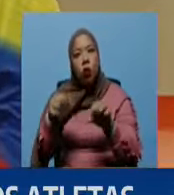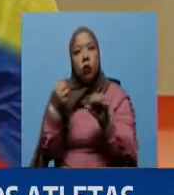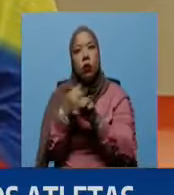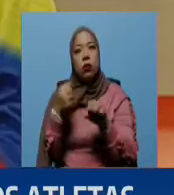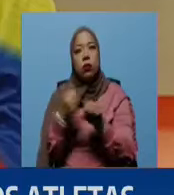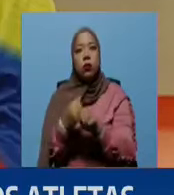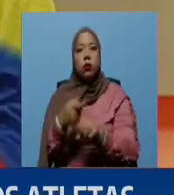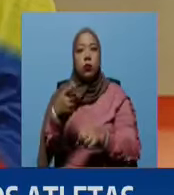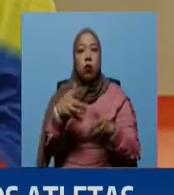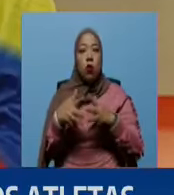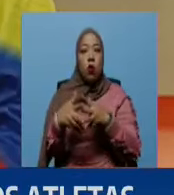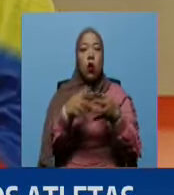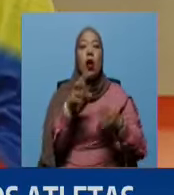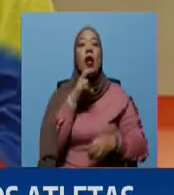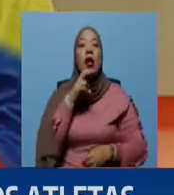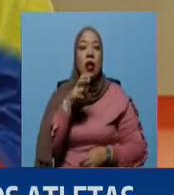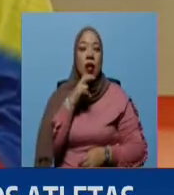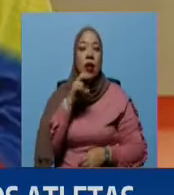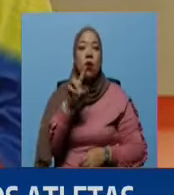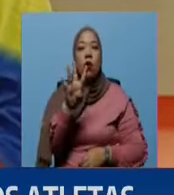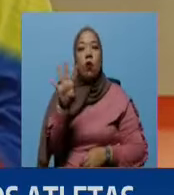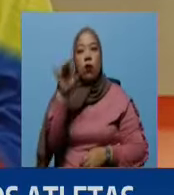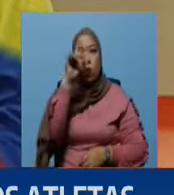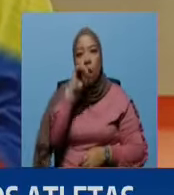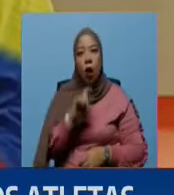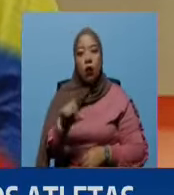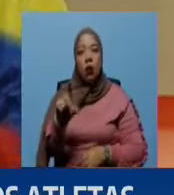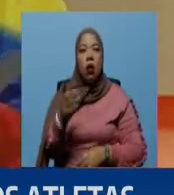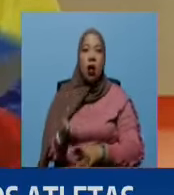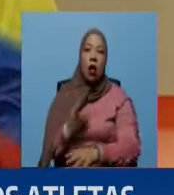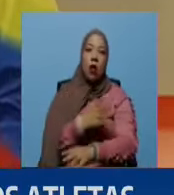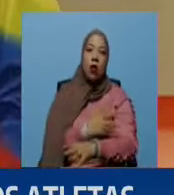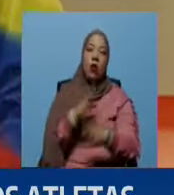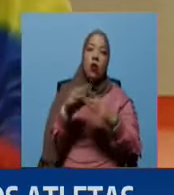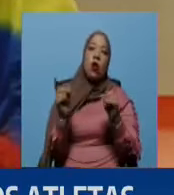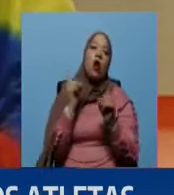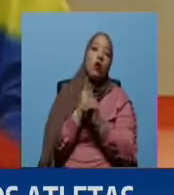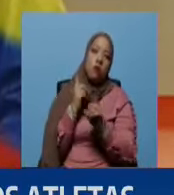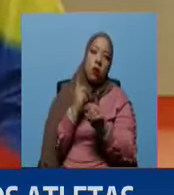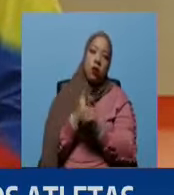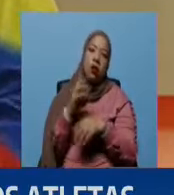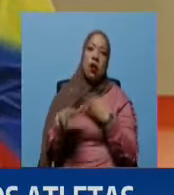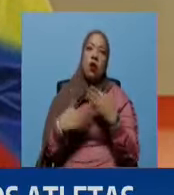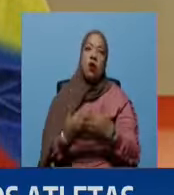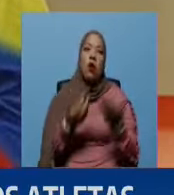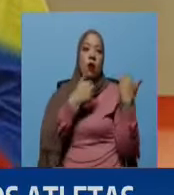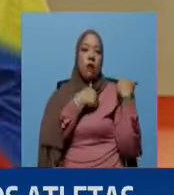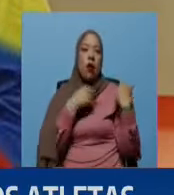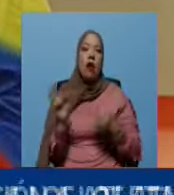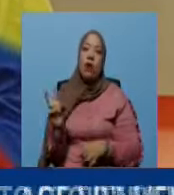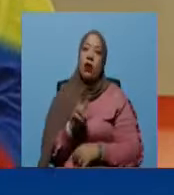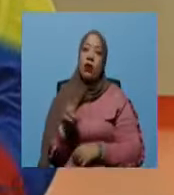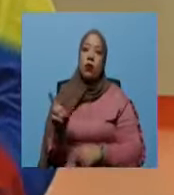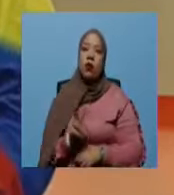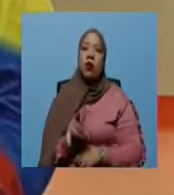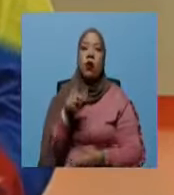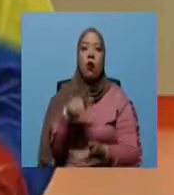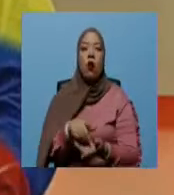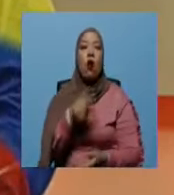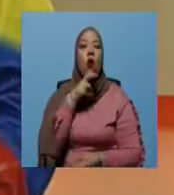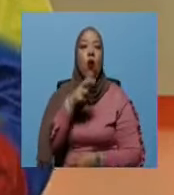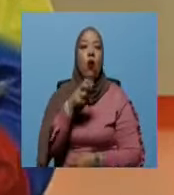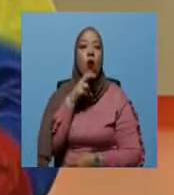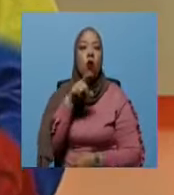te voy a ver llena de oro dentro de 4 años o antes, en todas las competencias que vas a representar a Venezuela. Vas a estar llena de